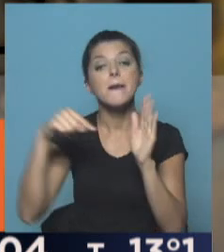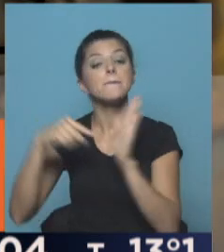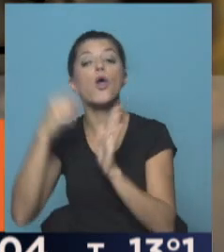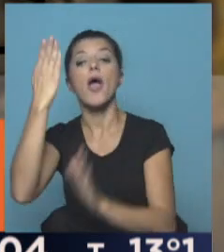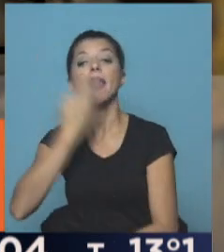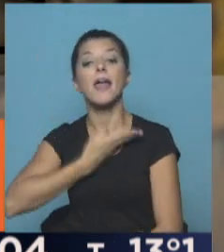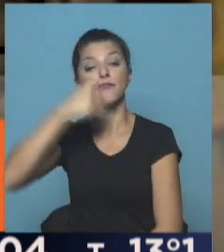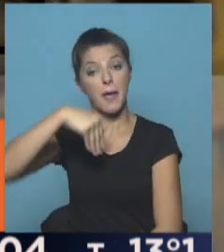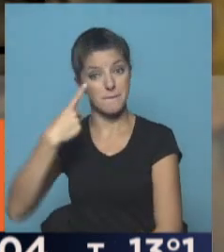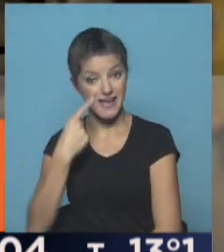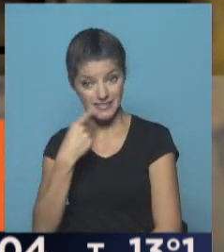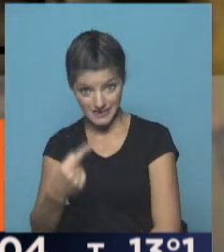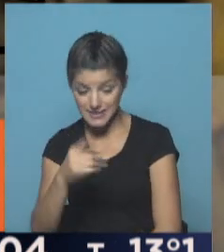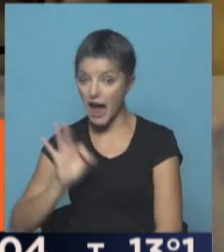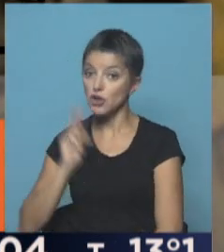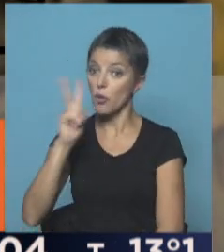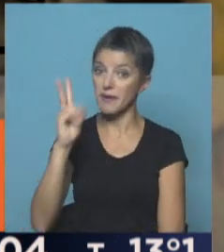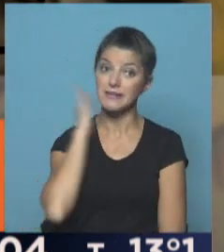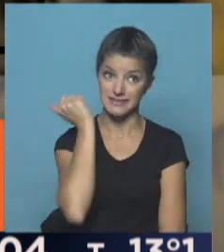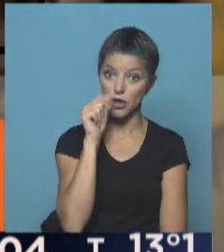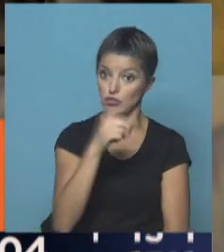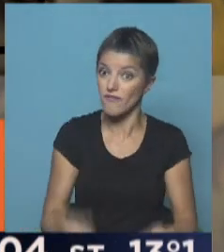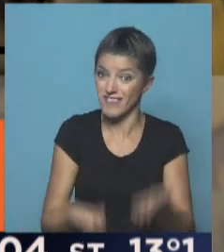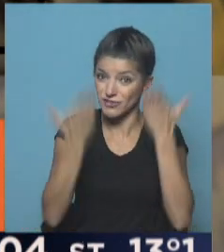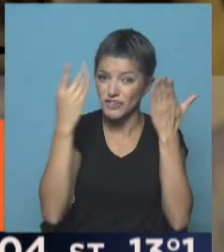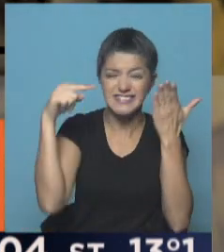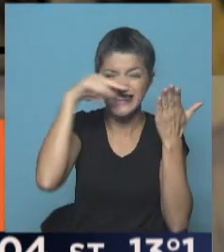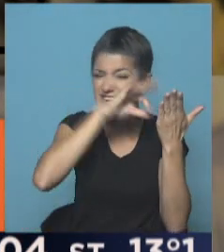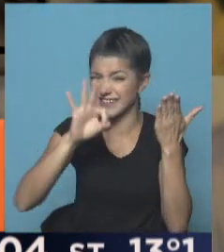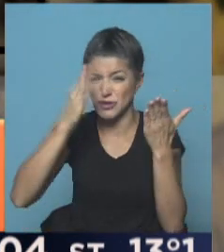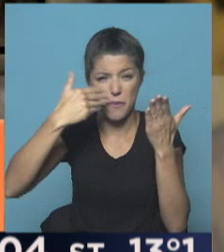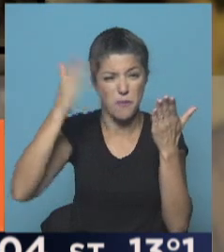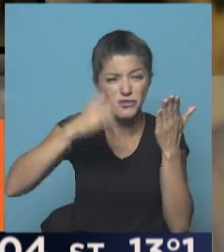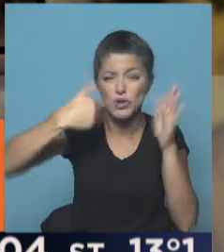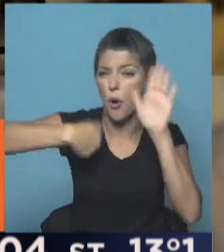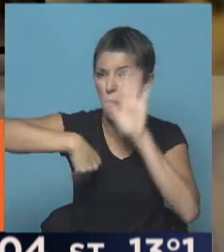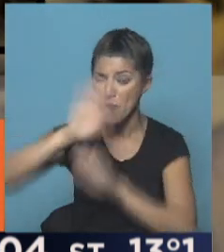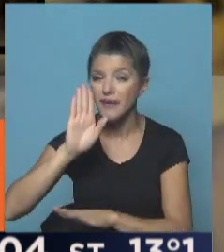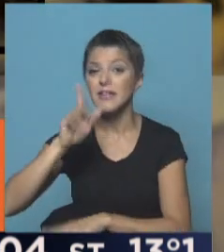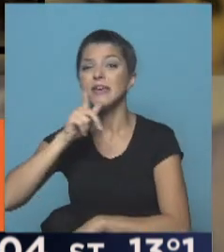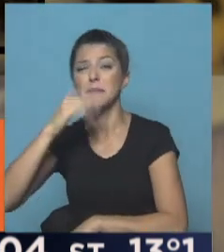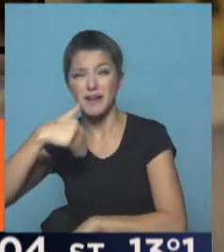asegura que la inflación de 2016 superó el 700% y pronostica un